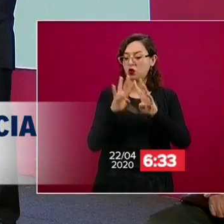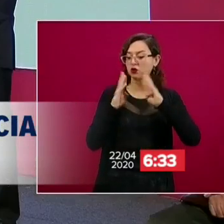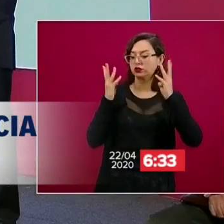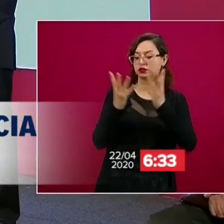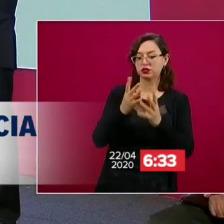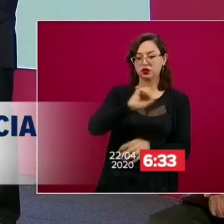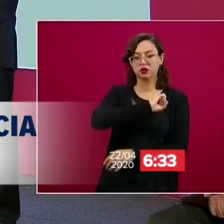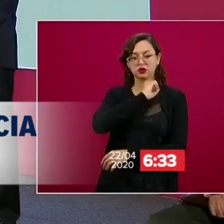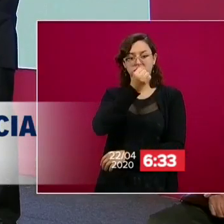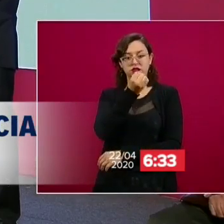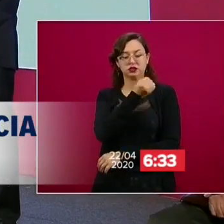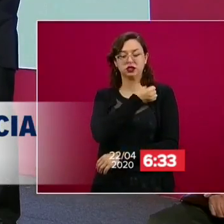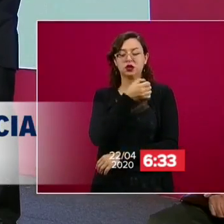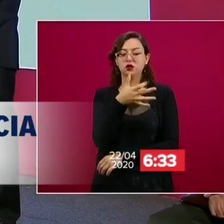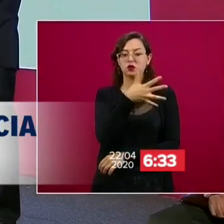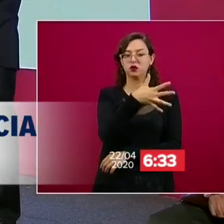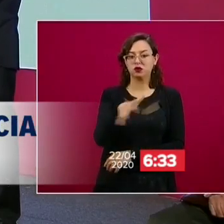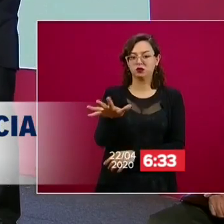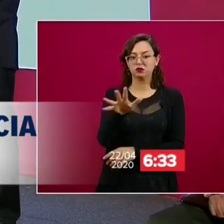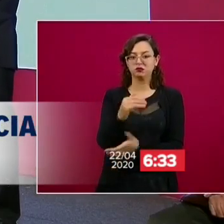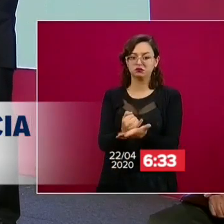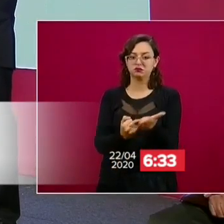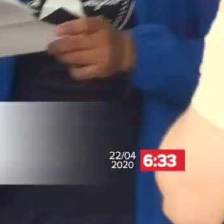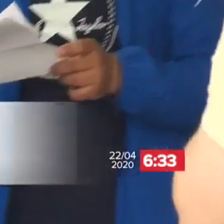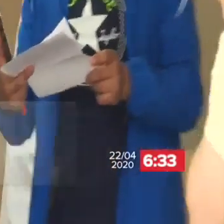y el distanciamiento social.